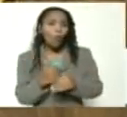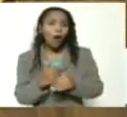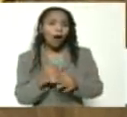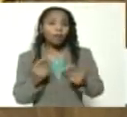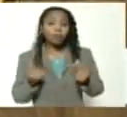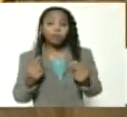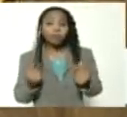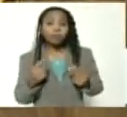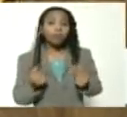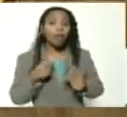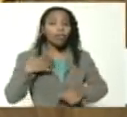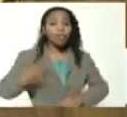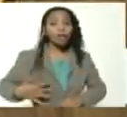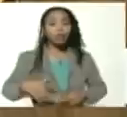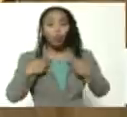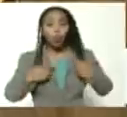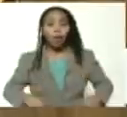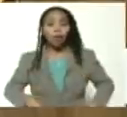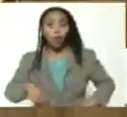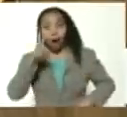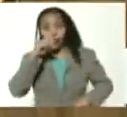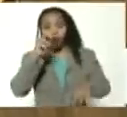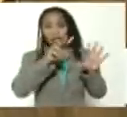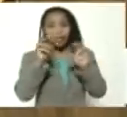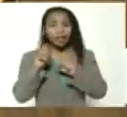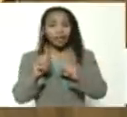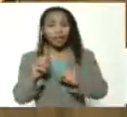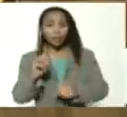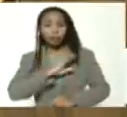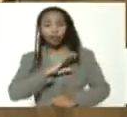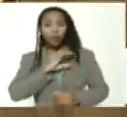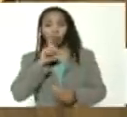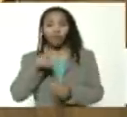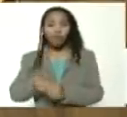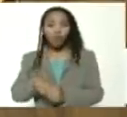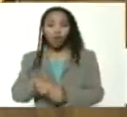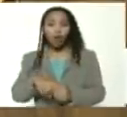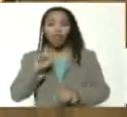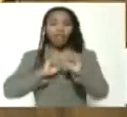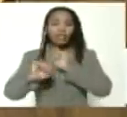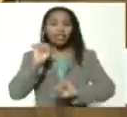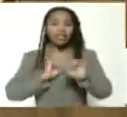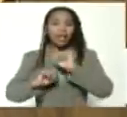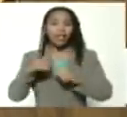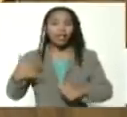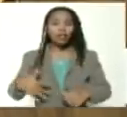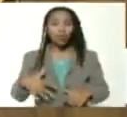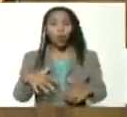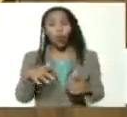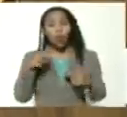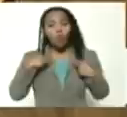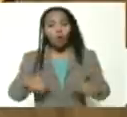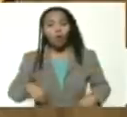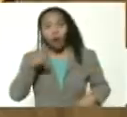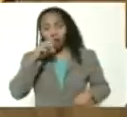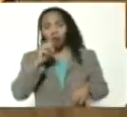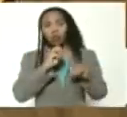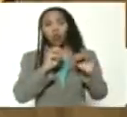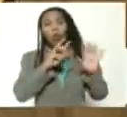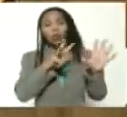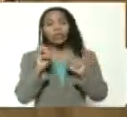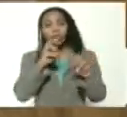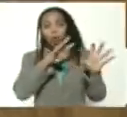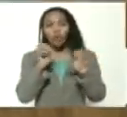activista de derechos humanos en los años 70, perteneciendo al Comité de Defensa de Derechos Humanos y luego como abogado en los años 80, 90, ver